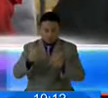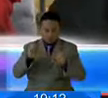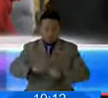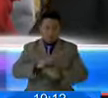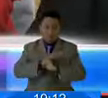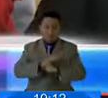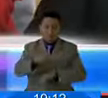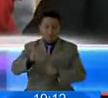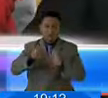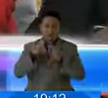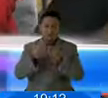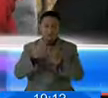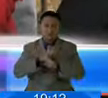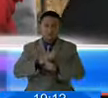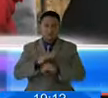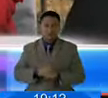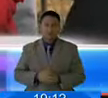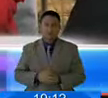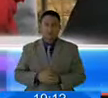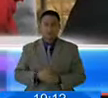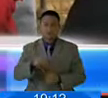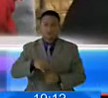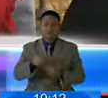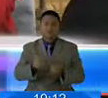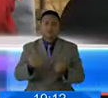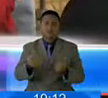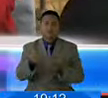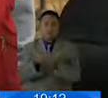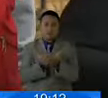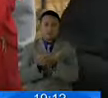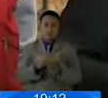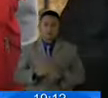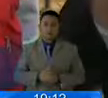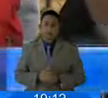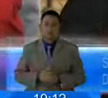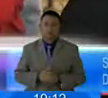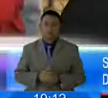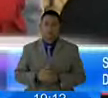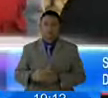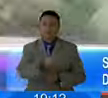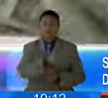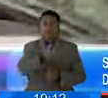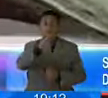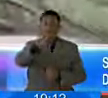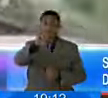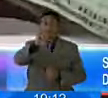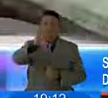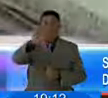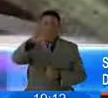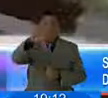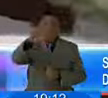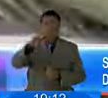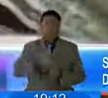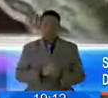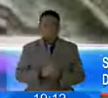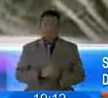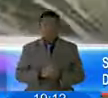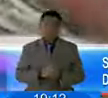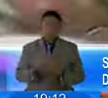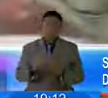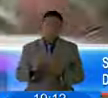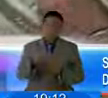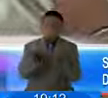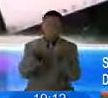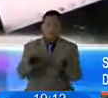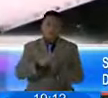de sus familias y también la calidad de servicio que damos a la ciudadanía. Según Víctor Villasís, si Maceo cobra independientemente de la empresa eléctrica,